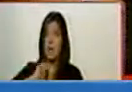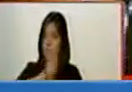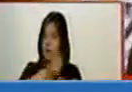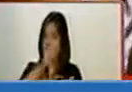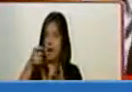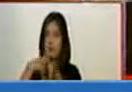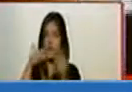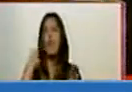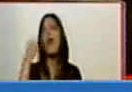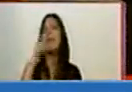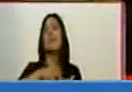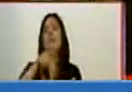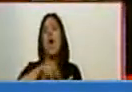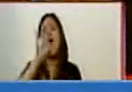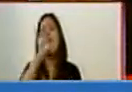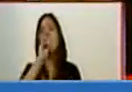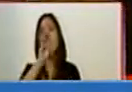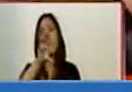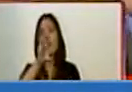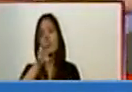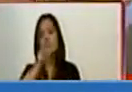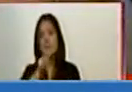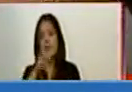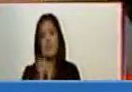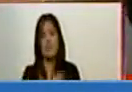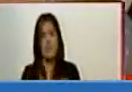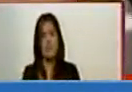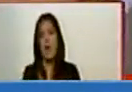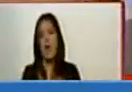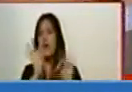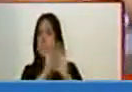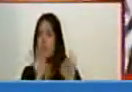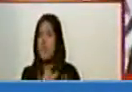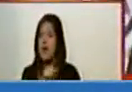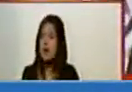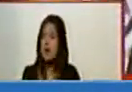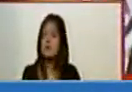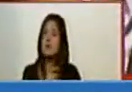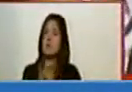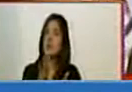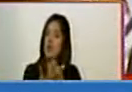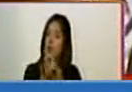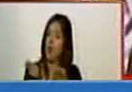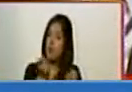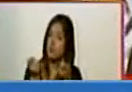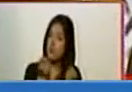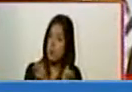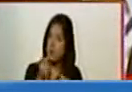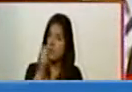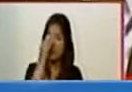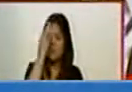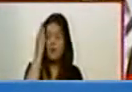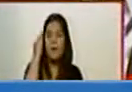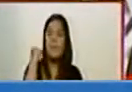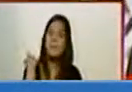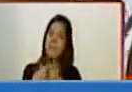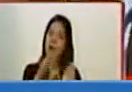FOSEN y ayudar a su fortalecimiento como mecanismo de estabilización y de